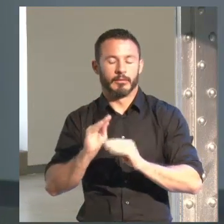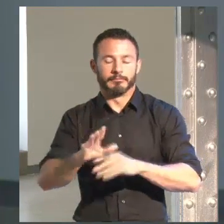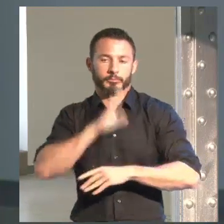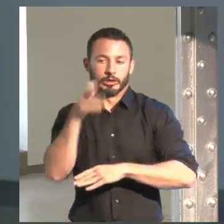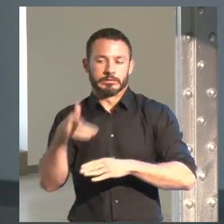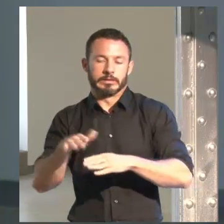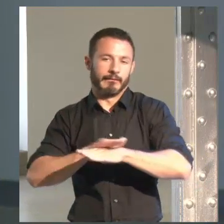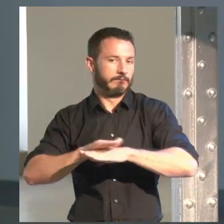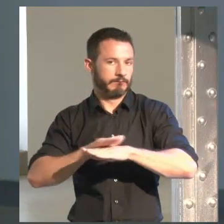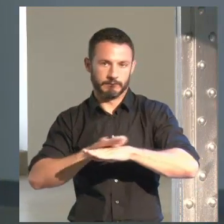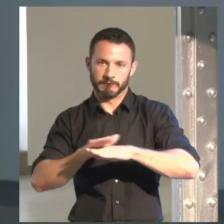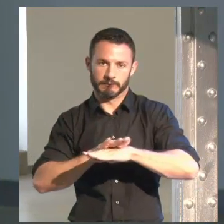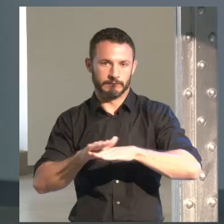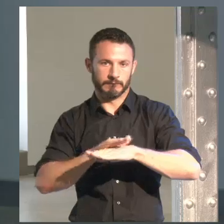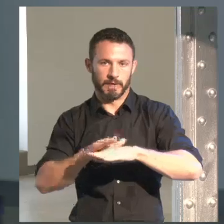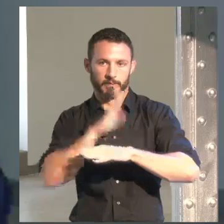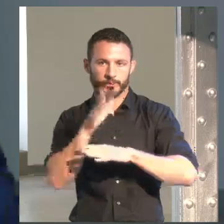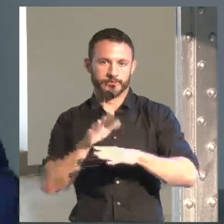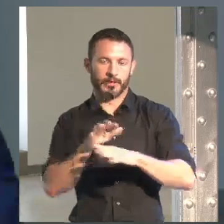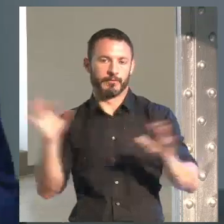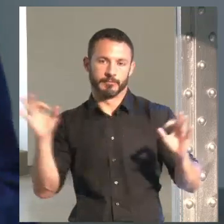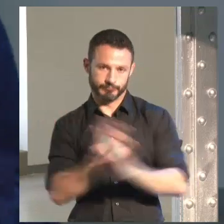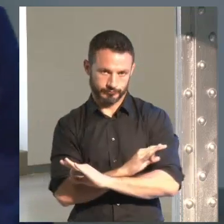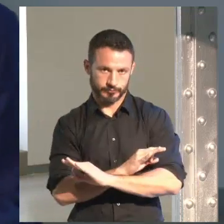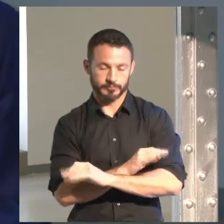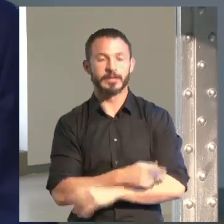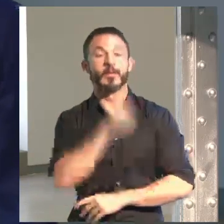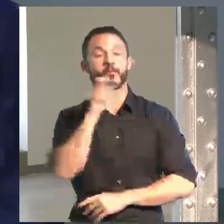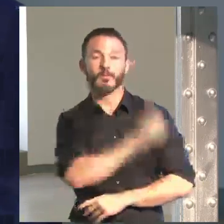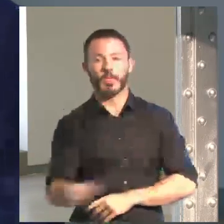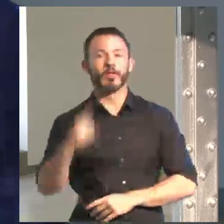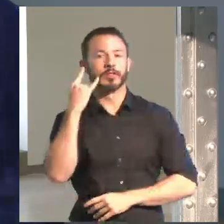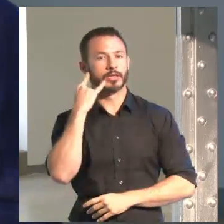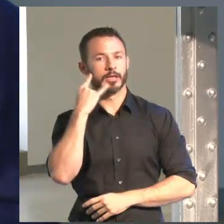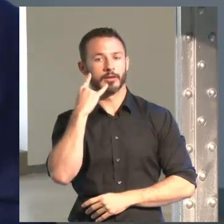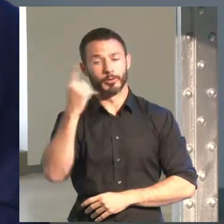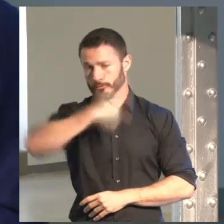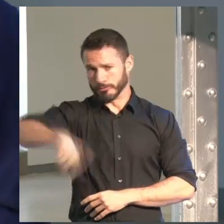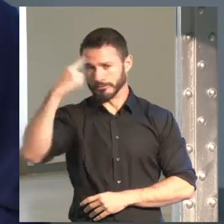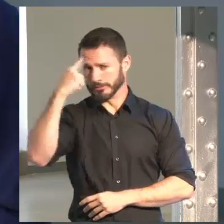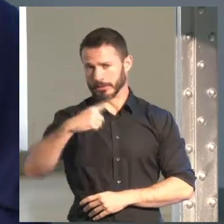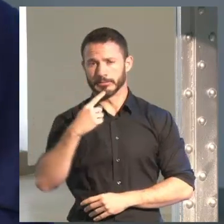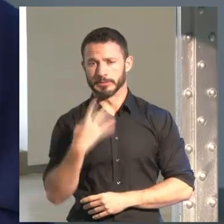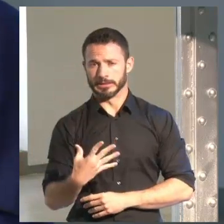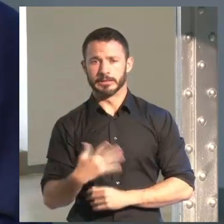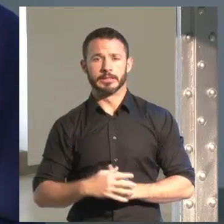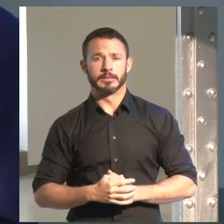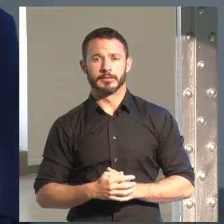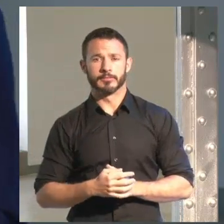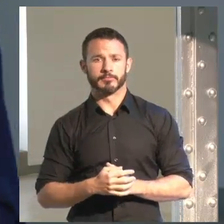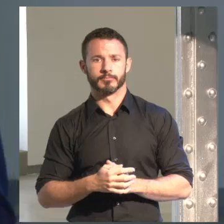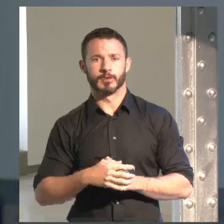pido disculpas por la incorrección. La Fundación Telefónica, como ustedes bien saben, tiene